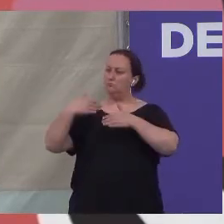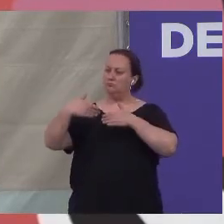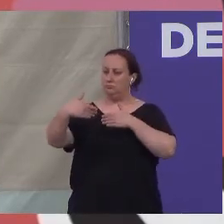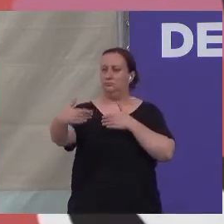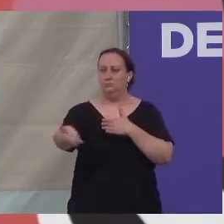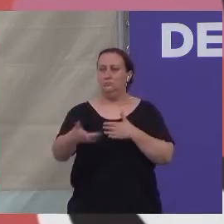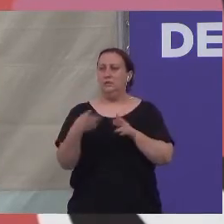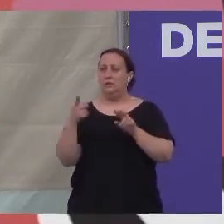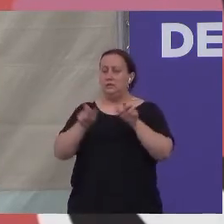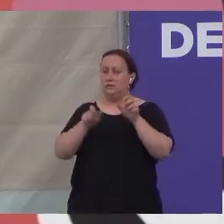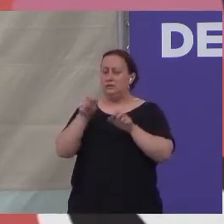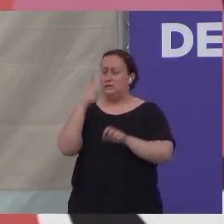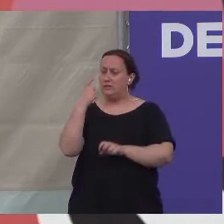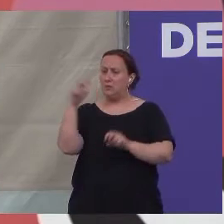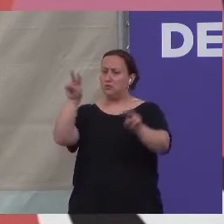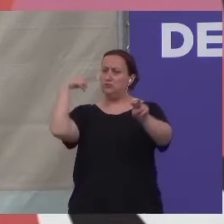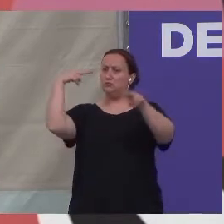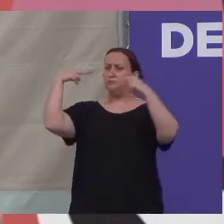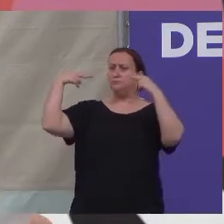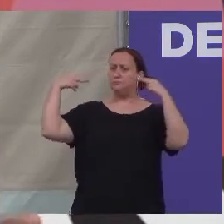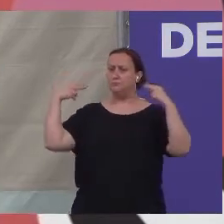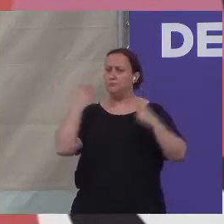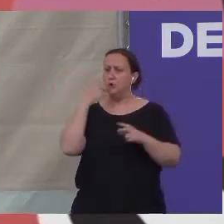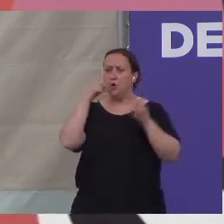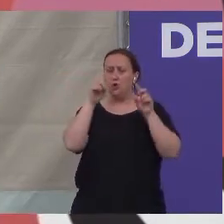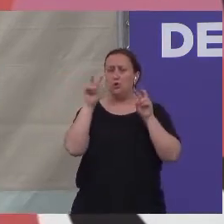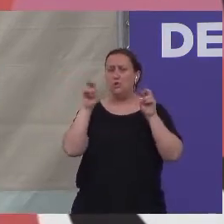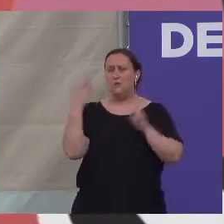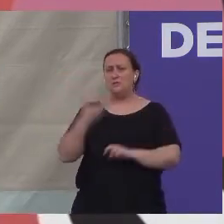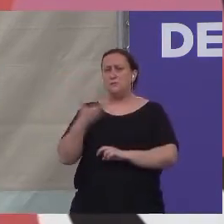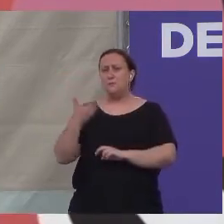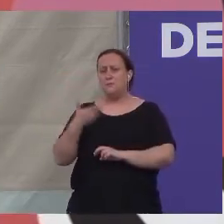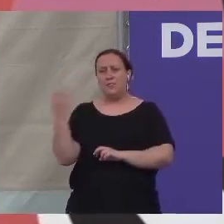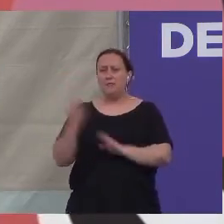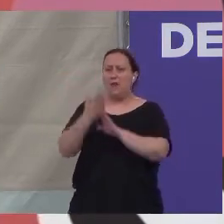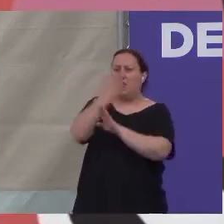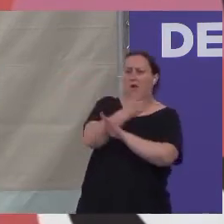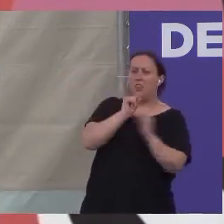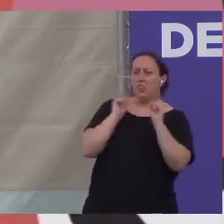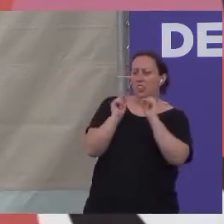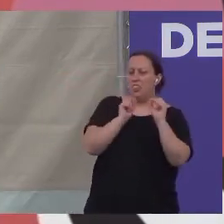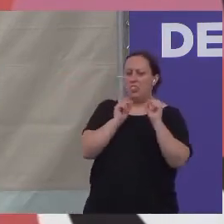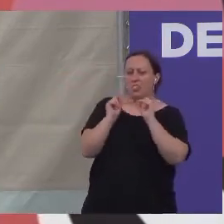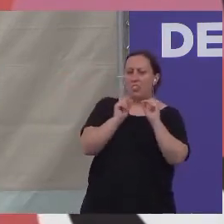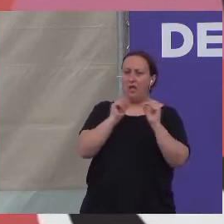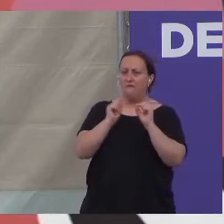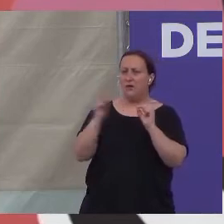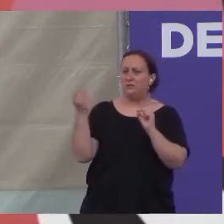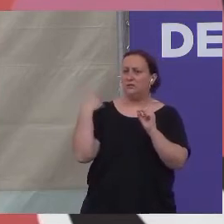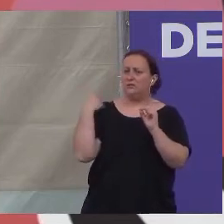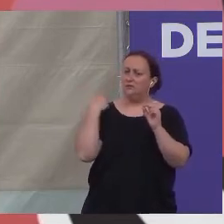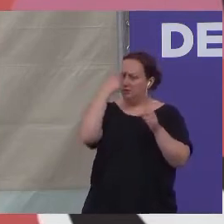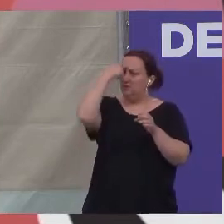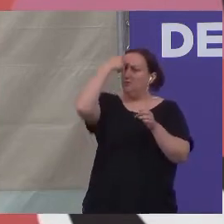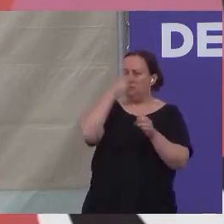visibilidad. Los temas de vital interés para la sociedad deberían tener un debate previo en el cual se nos tuviera en cuenta, algo que